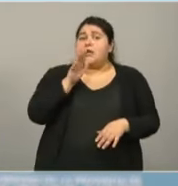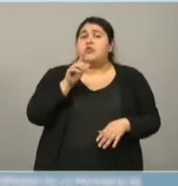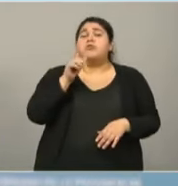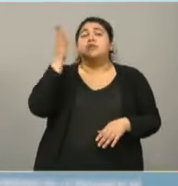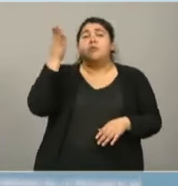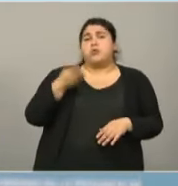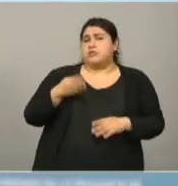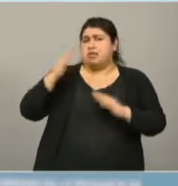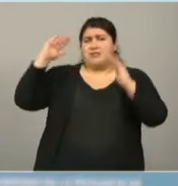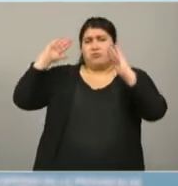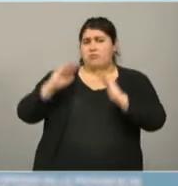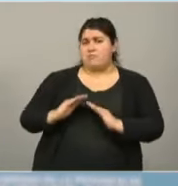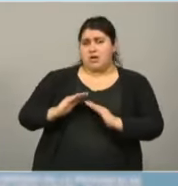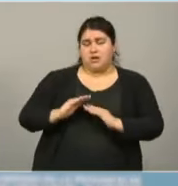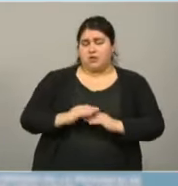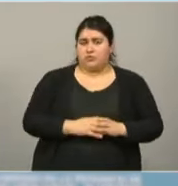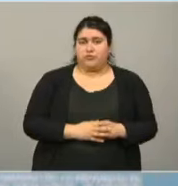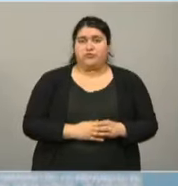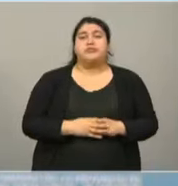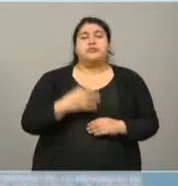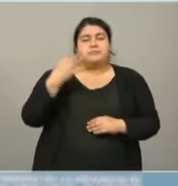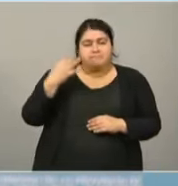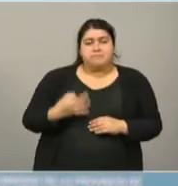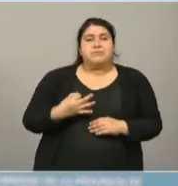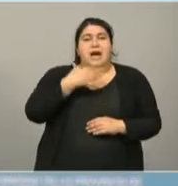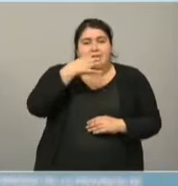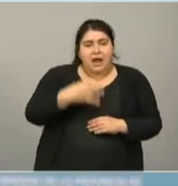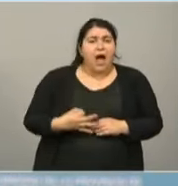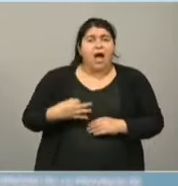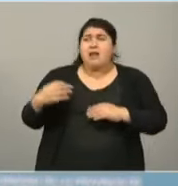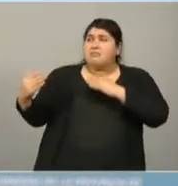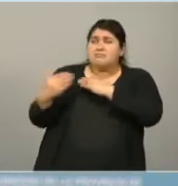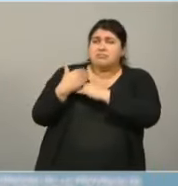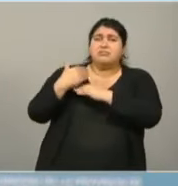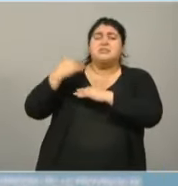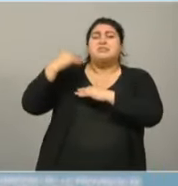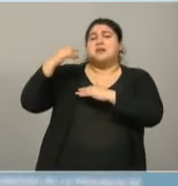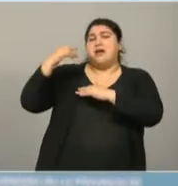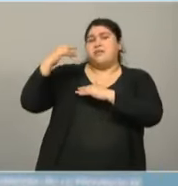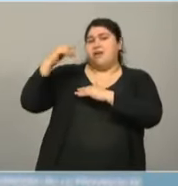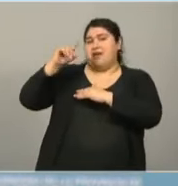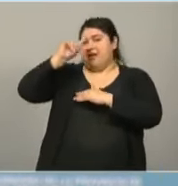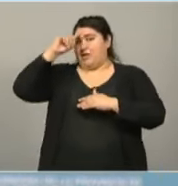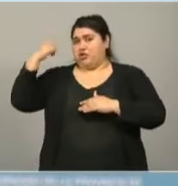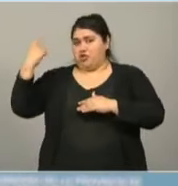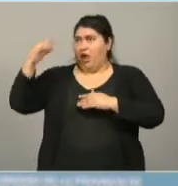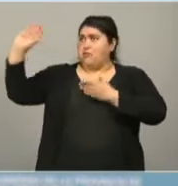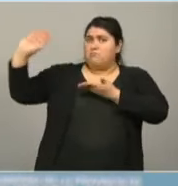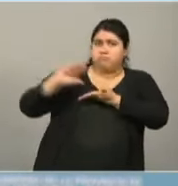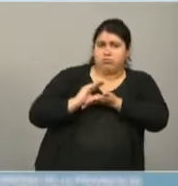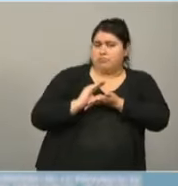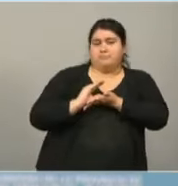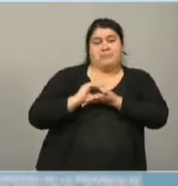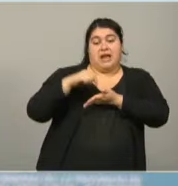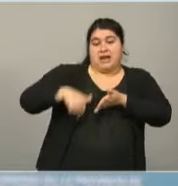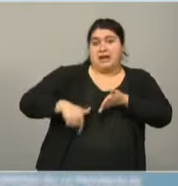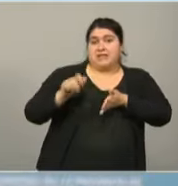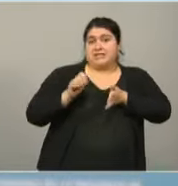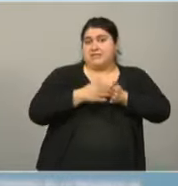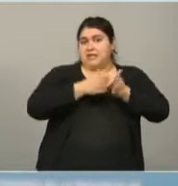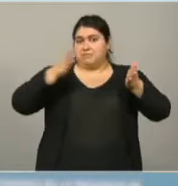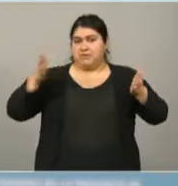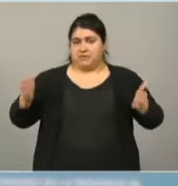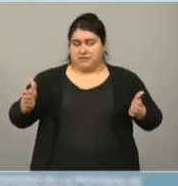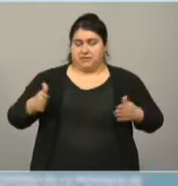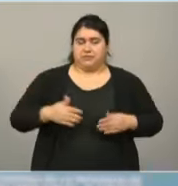puntos 14 puntos fue la Caída real de la recaudación nacional coparticipable en el semestre sin